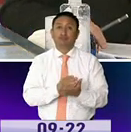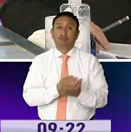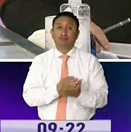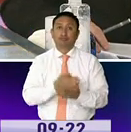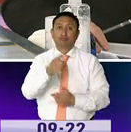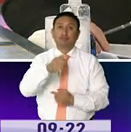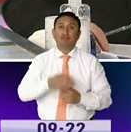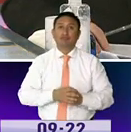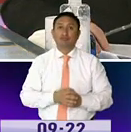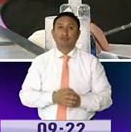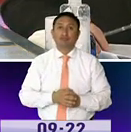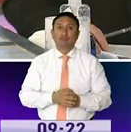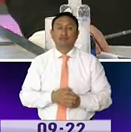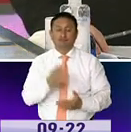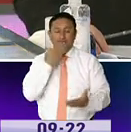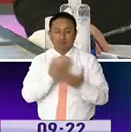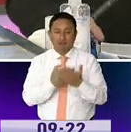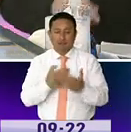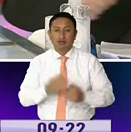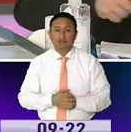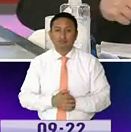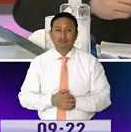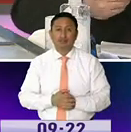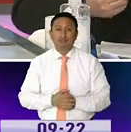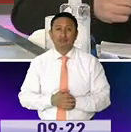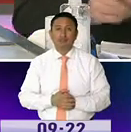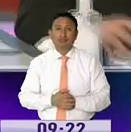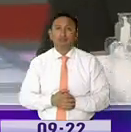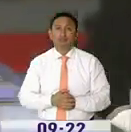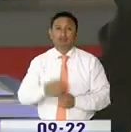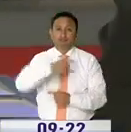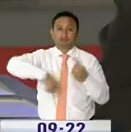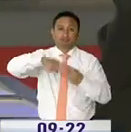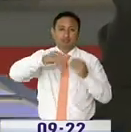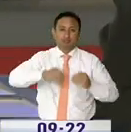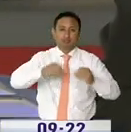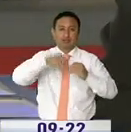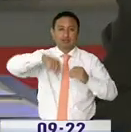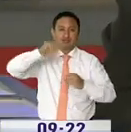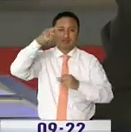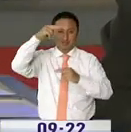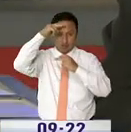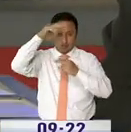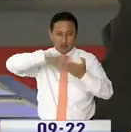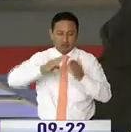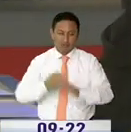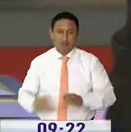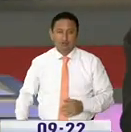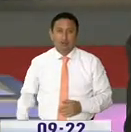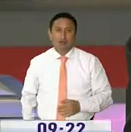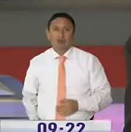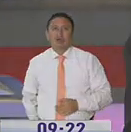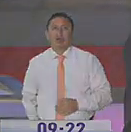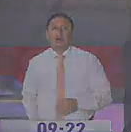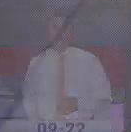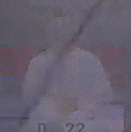pausa, dígame usted. Muchísimas gracias. Gracias, secretario. Tiempo de una pausa, ya retornamos con más en este, el primer noticiero de la comunidad.